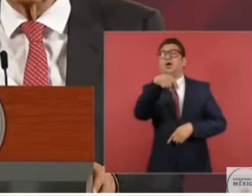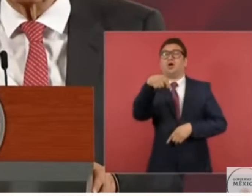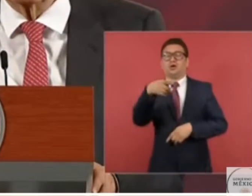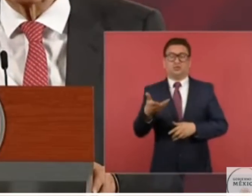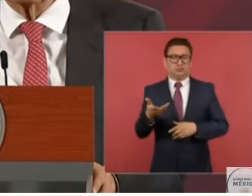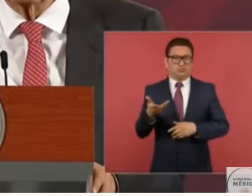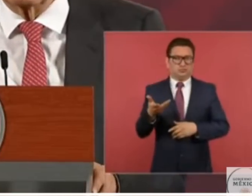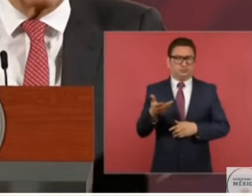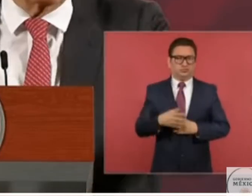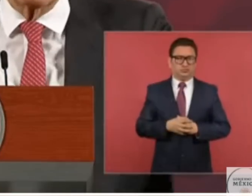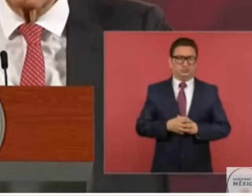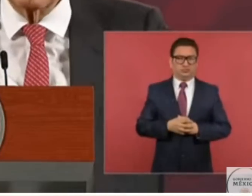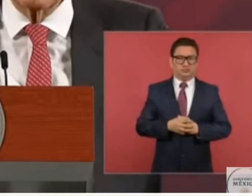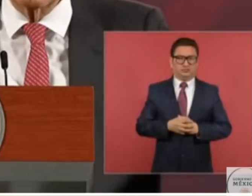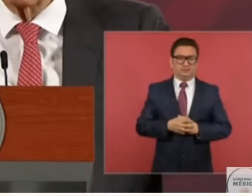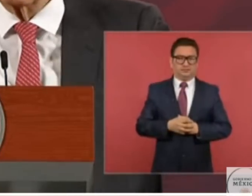a